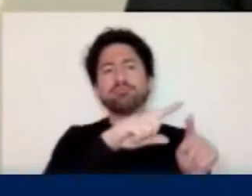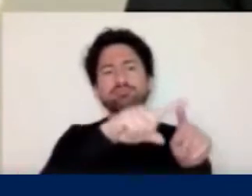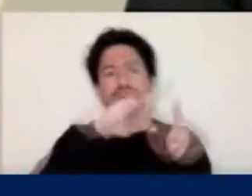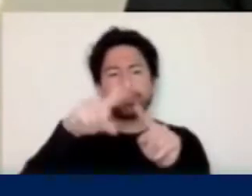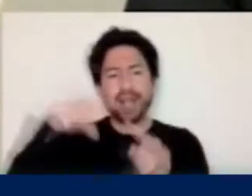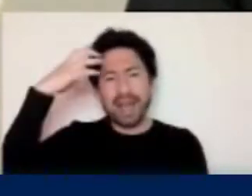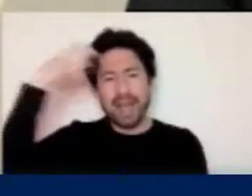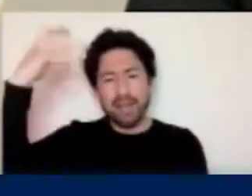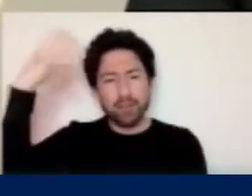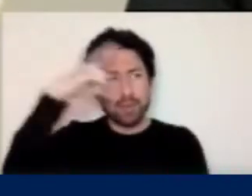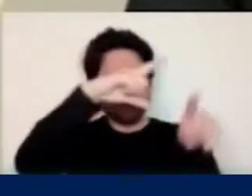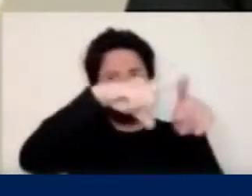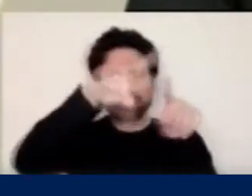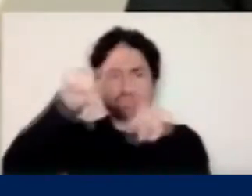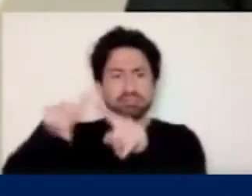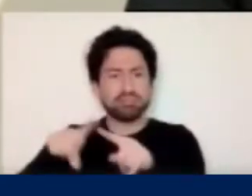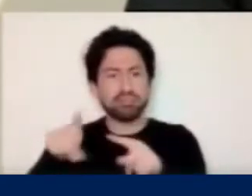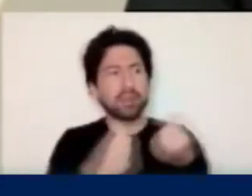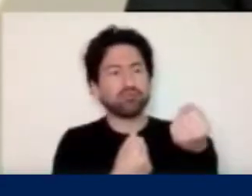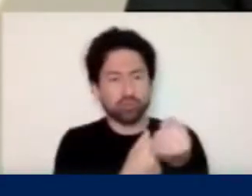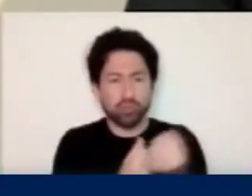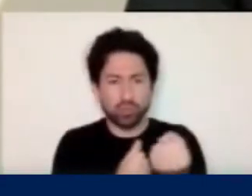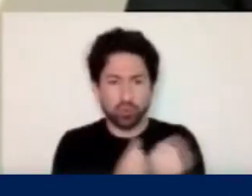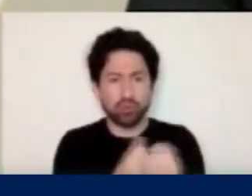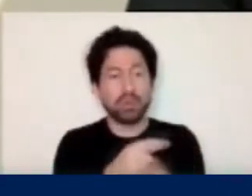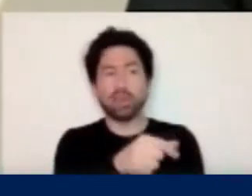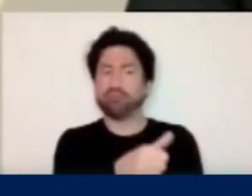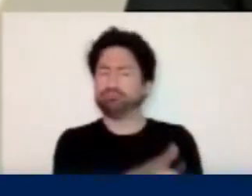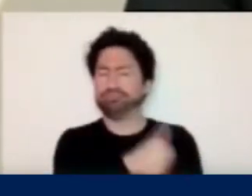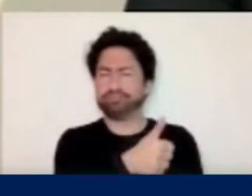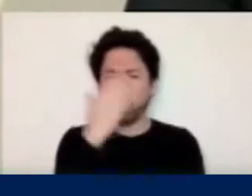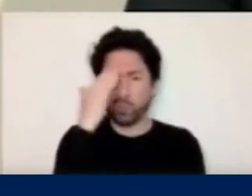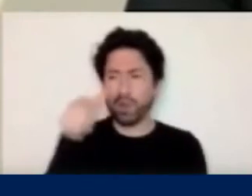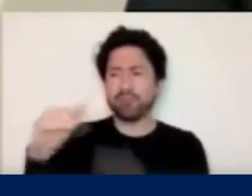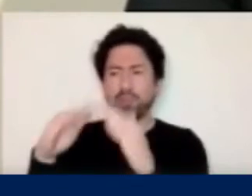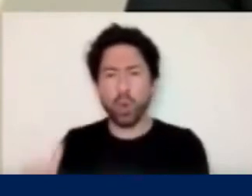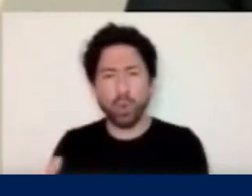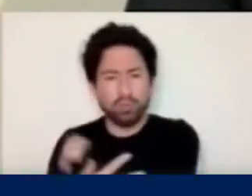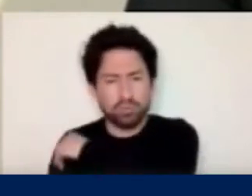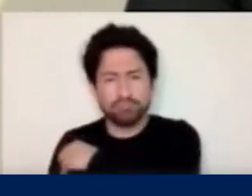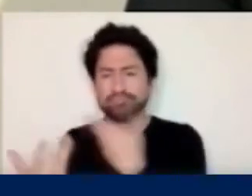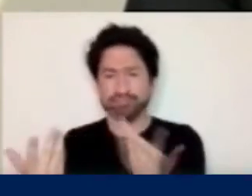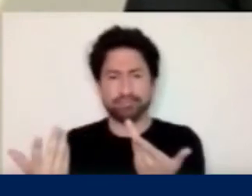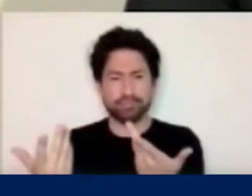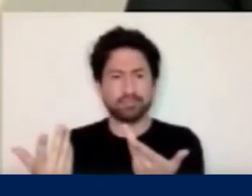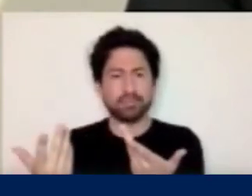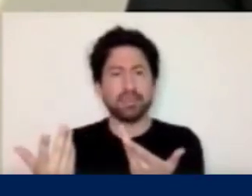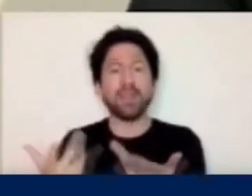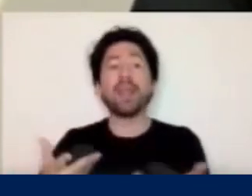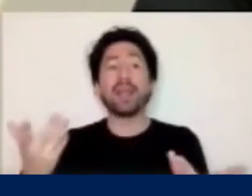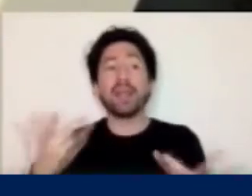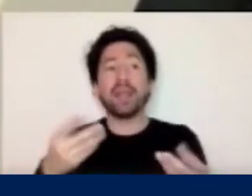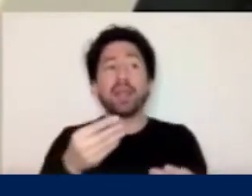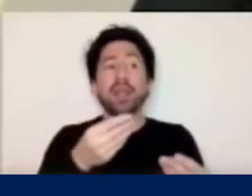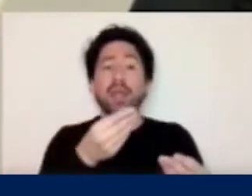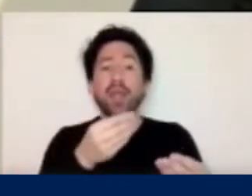la demanda agregada, cosa que es muy buena porque los hogares vulnerables, etcétera, el consumo privado, a las exportaciones,